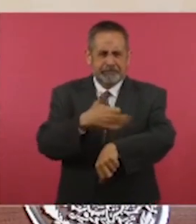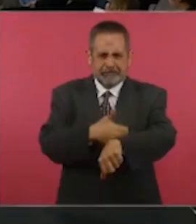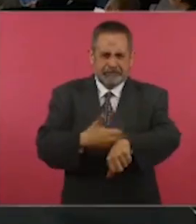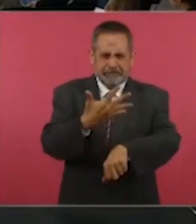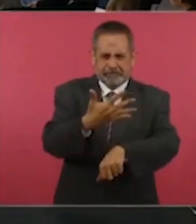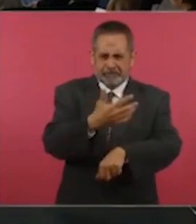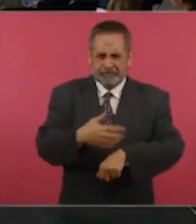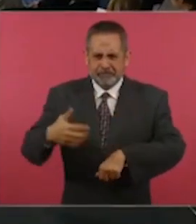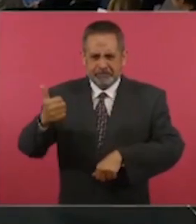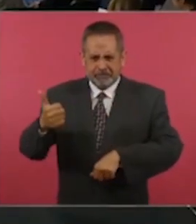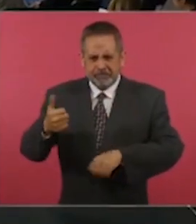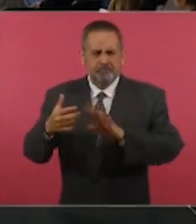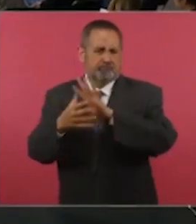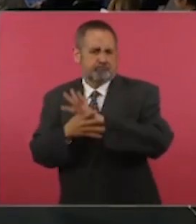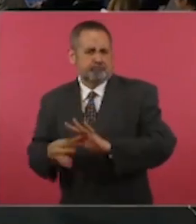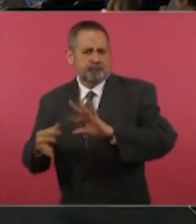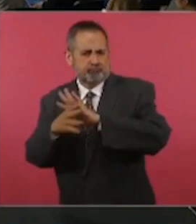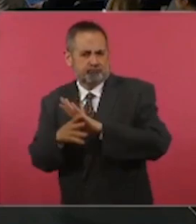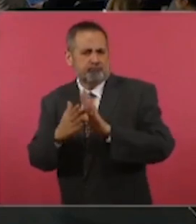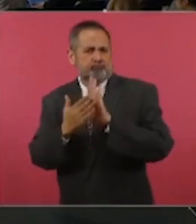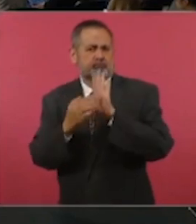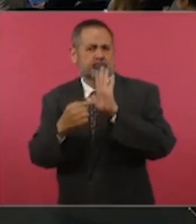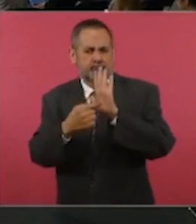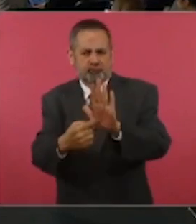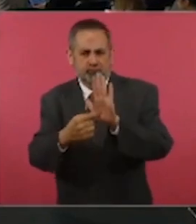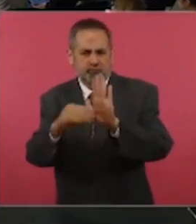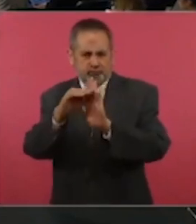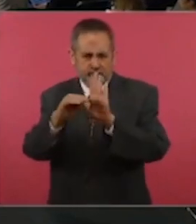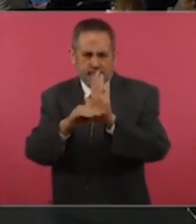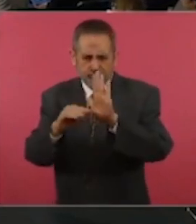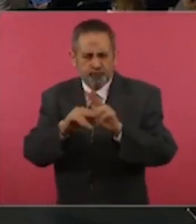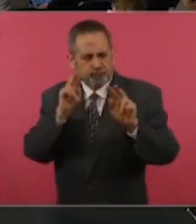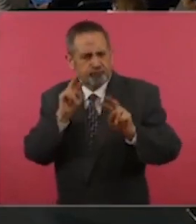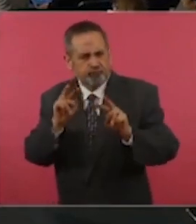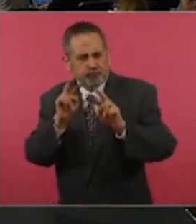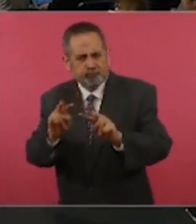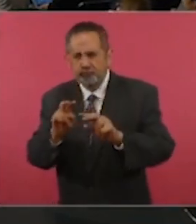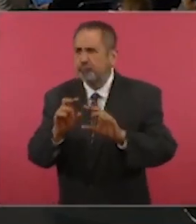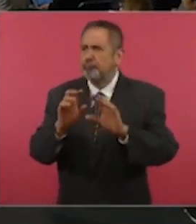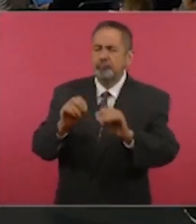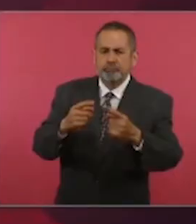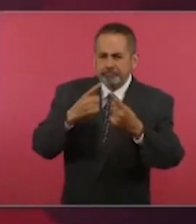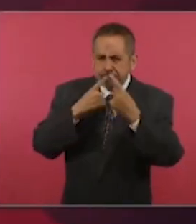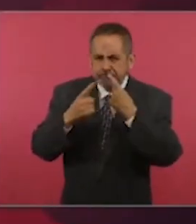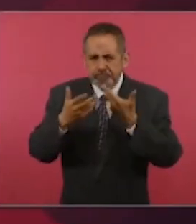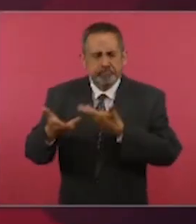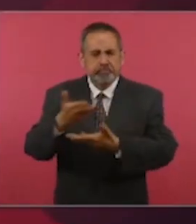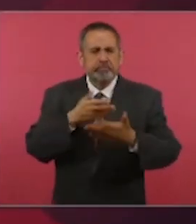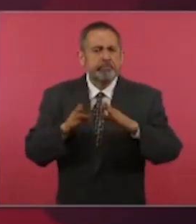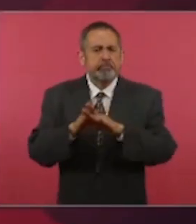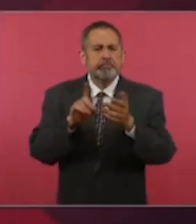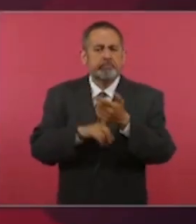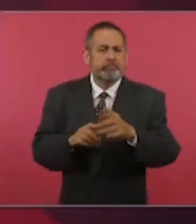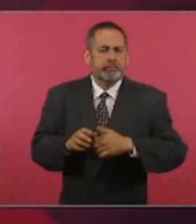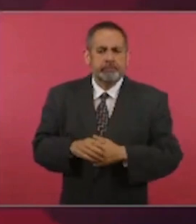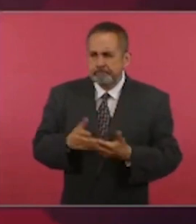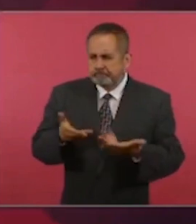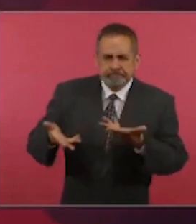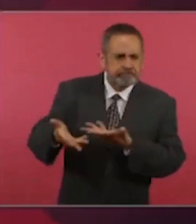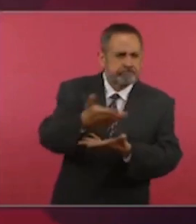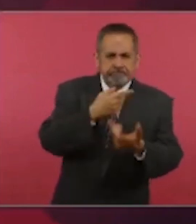O para que haya más diálogo